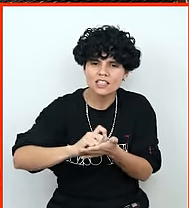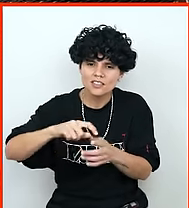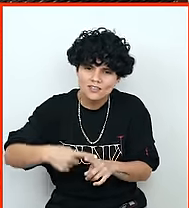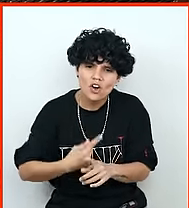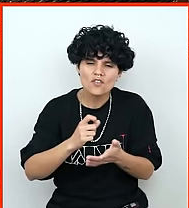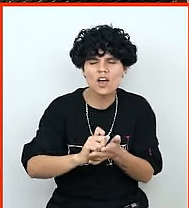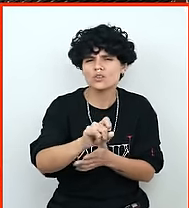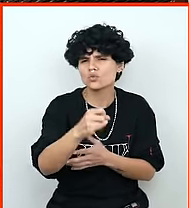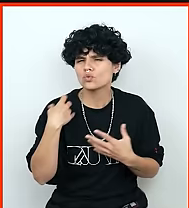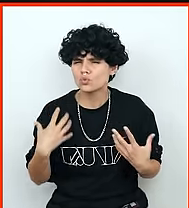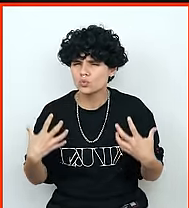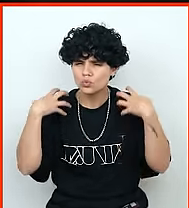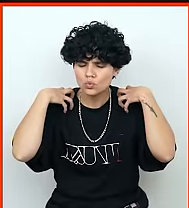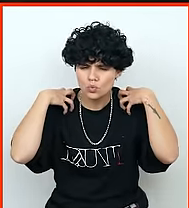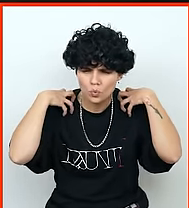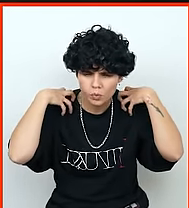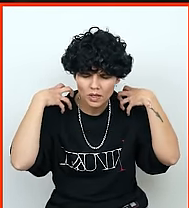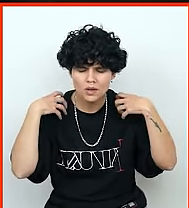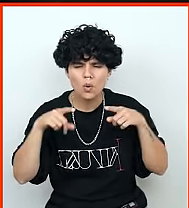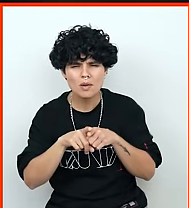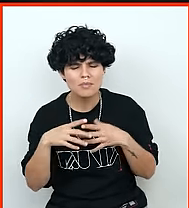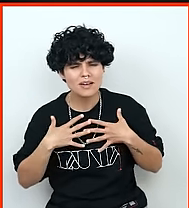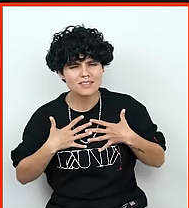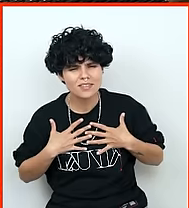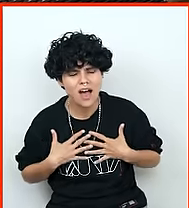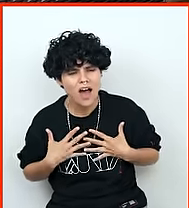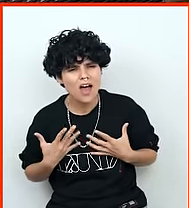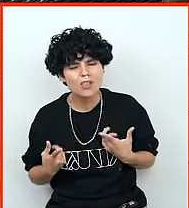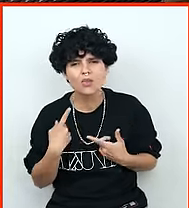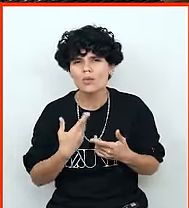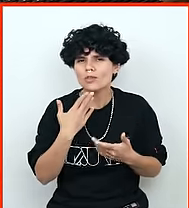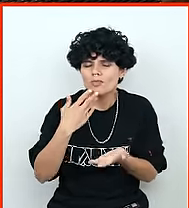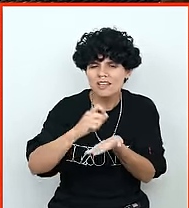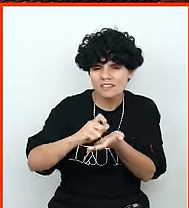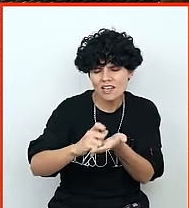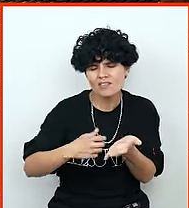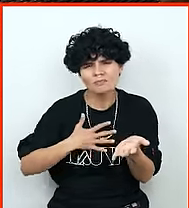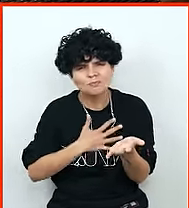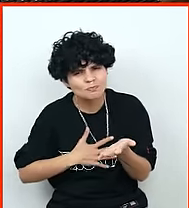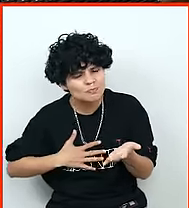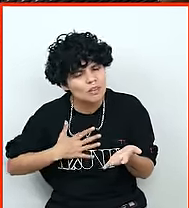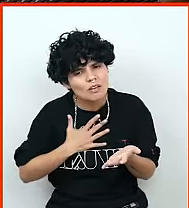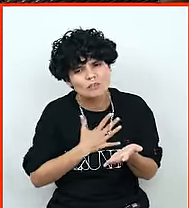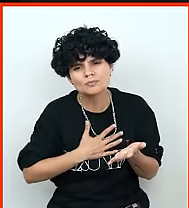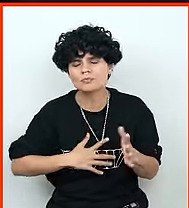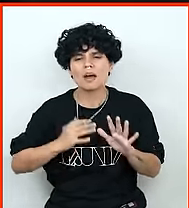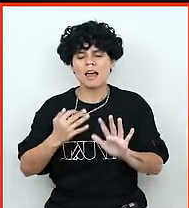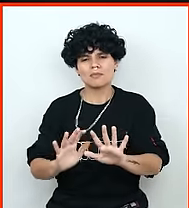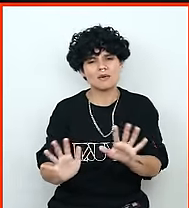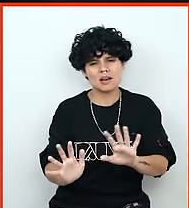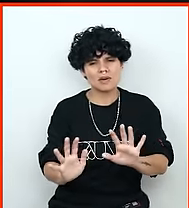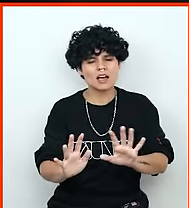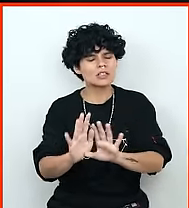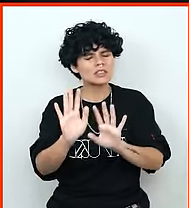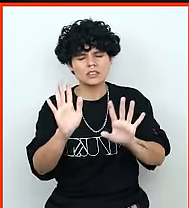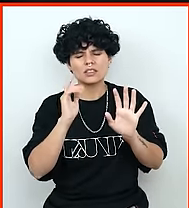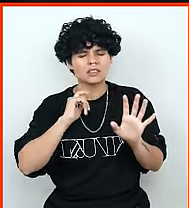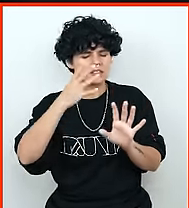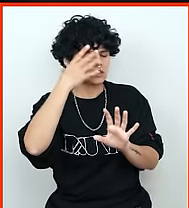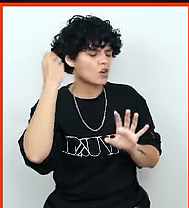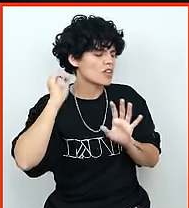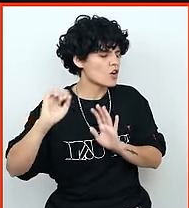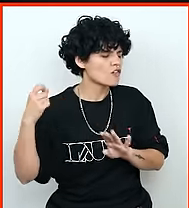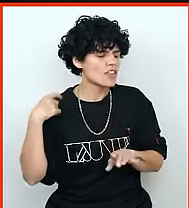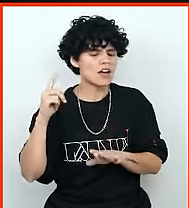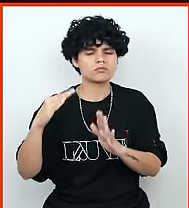hay desgarro. Hay una carga, sí, hay una carga. Hay temas que uno va escribiendo y tú vas sintiendo cosas mientras y te deja mal, te deja cargado. Tenés que parar, tengo que parar y tengo que